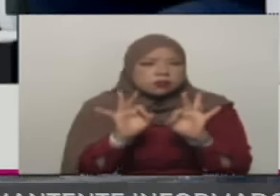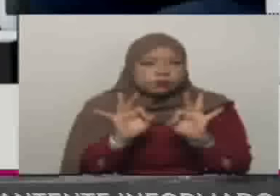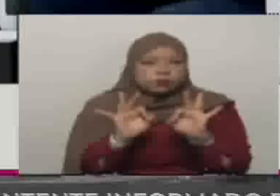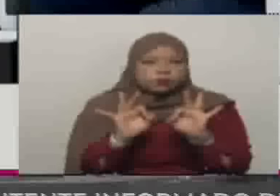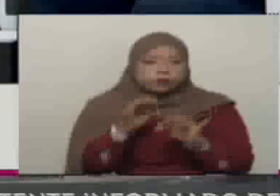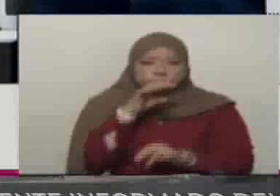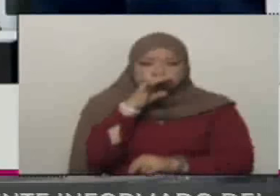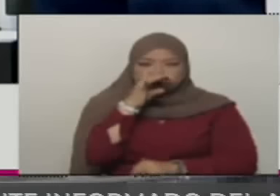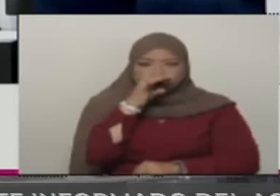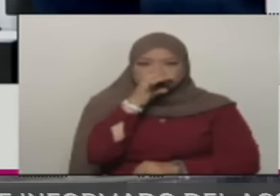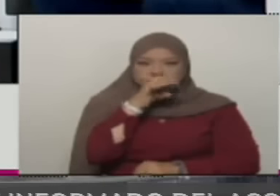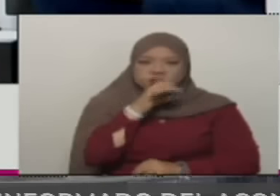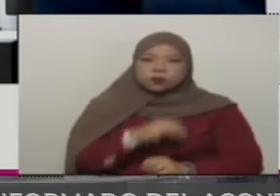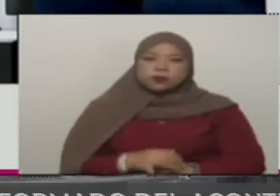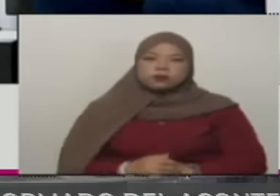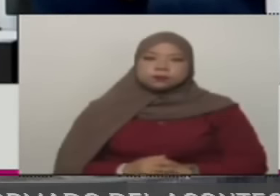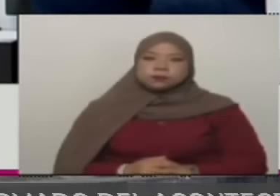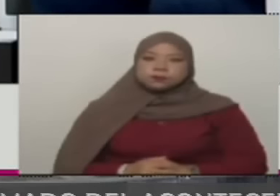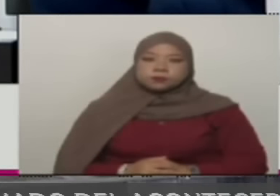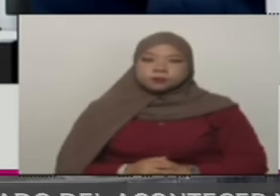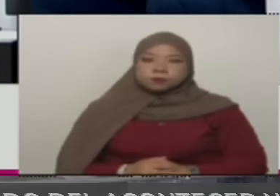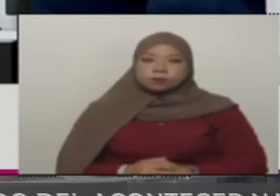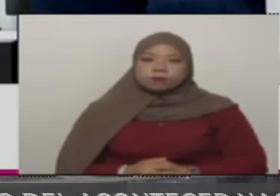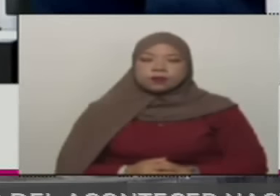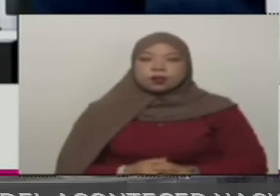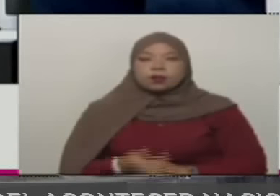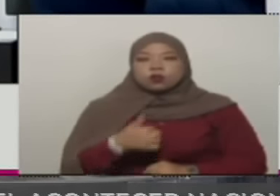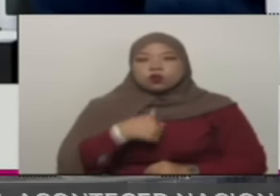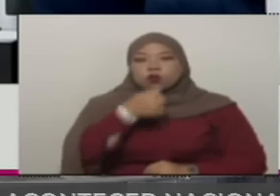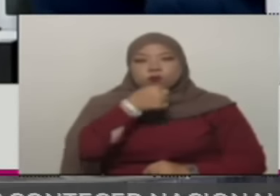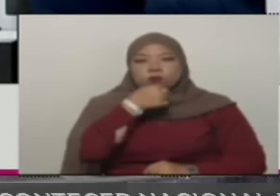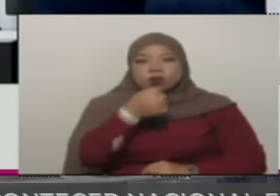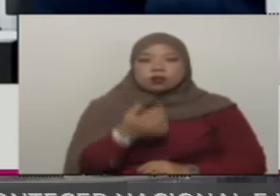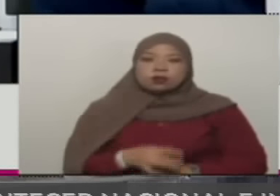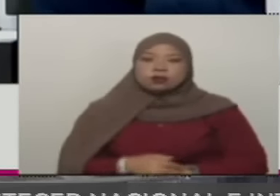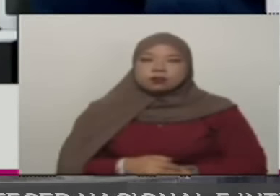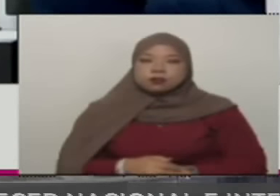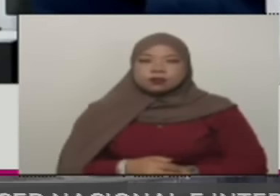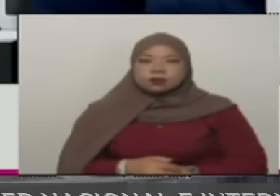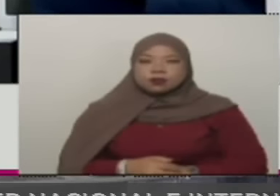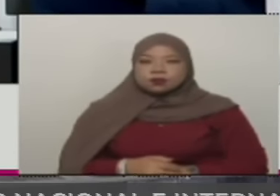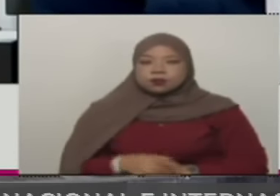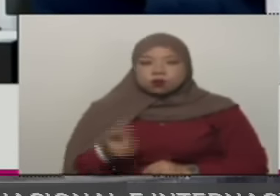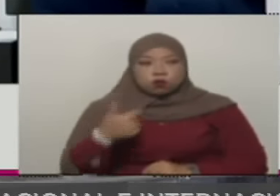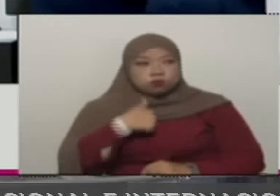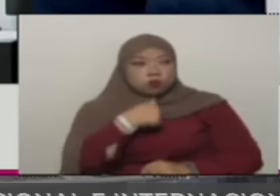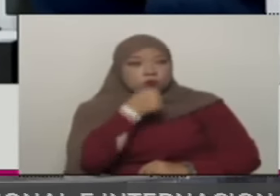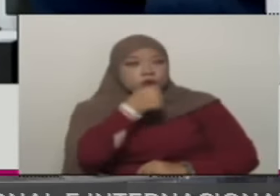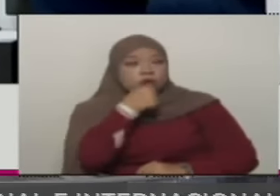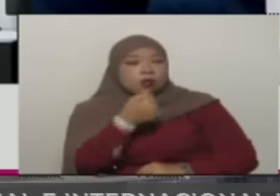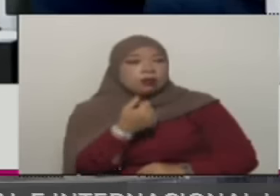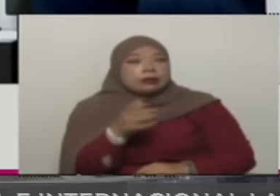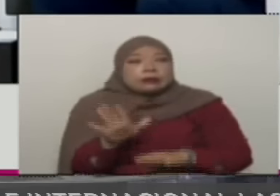saber? Bueno, yo no soy periodista. Como decía Roberto Hernández Montoya, no soy periodista, soy